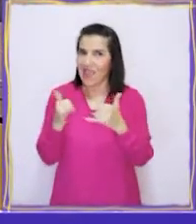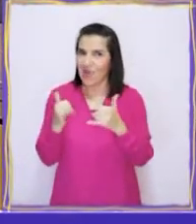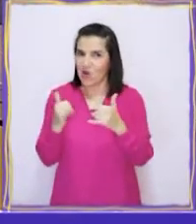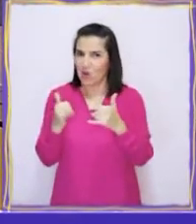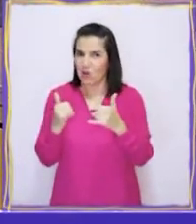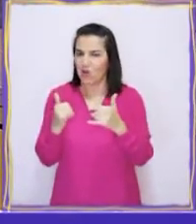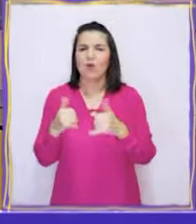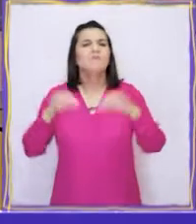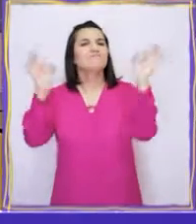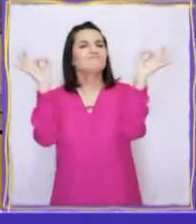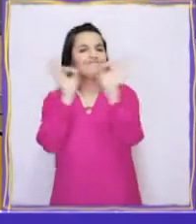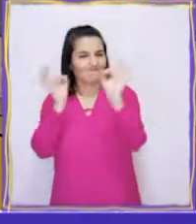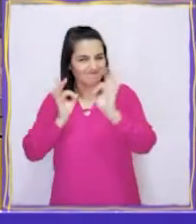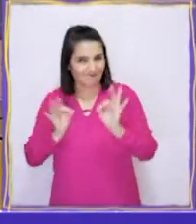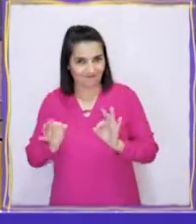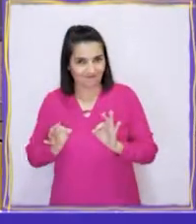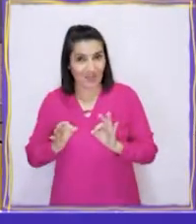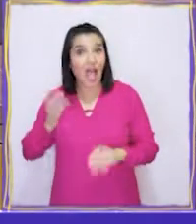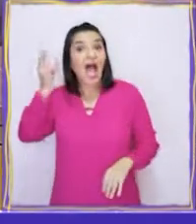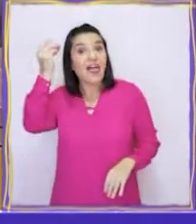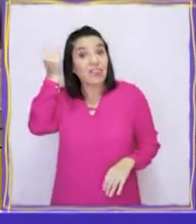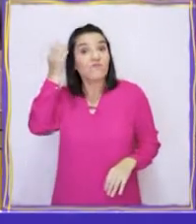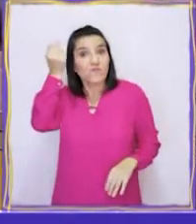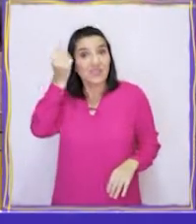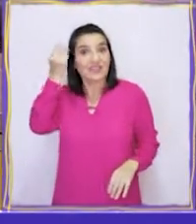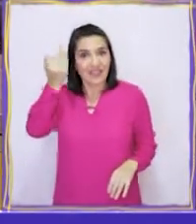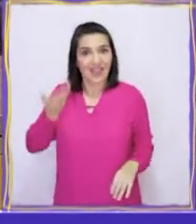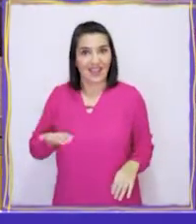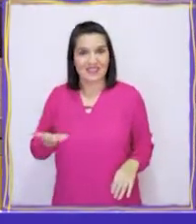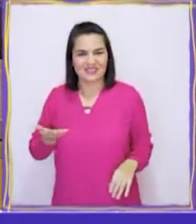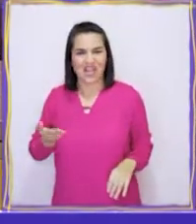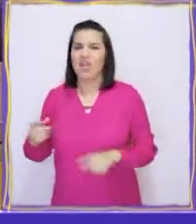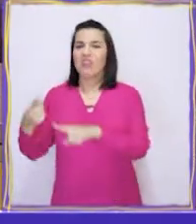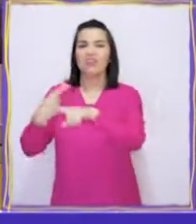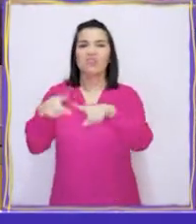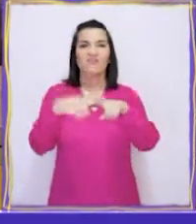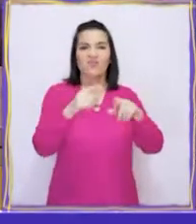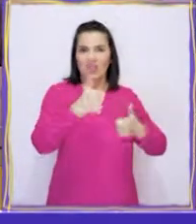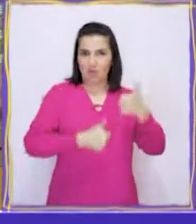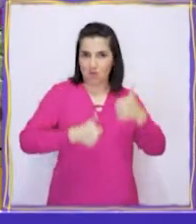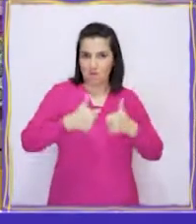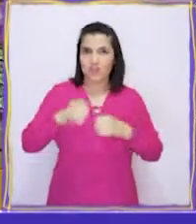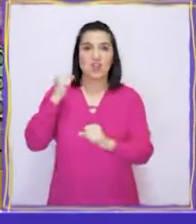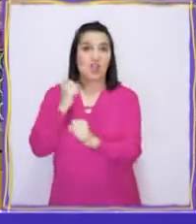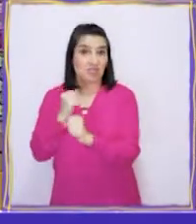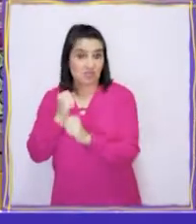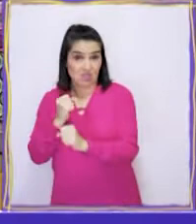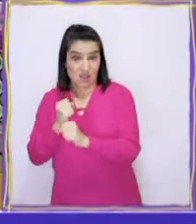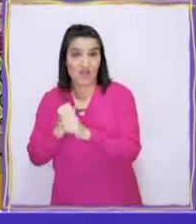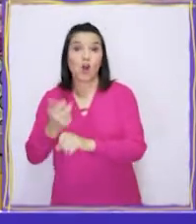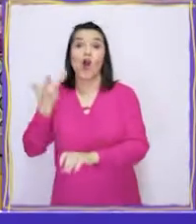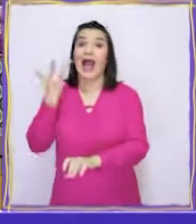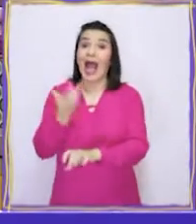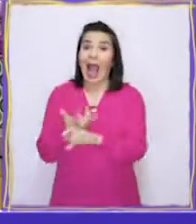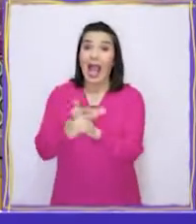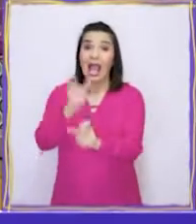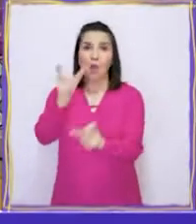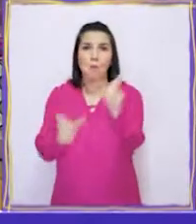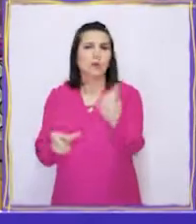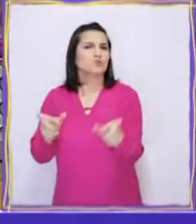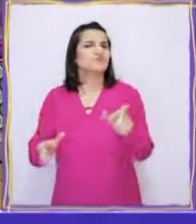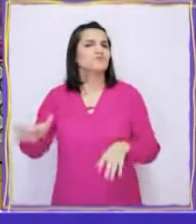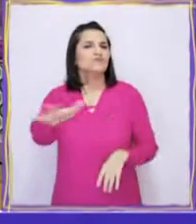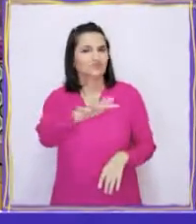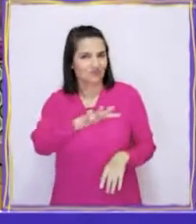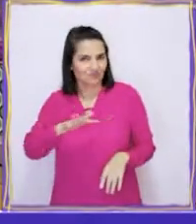juego. Este juego consiste en adivinanzas de diferentes profesiones y oficios que existen